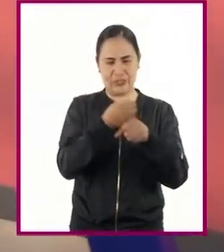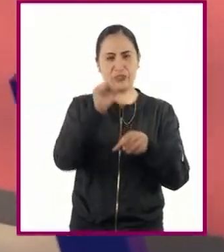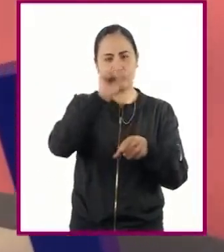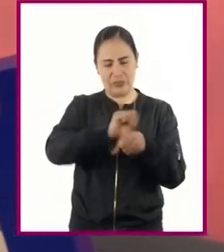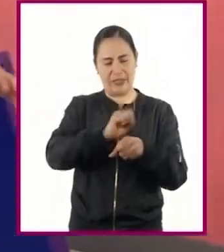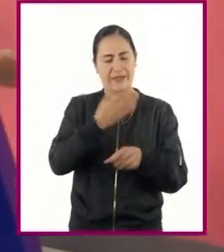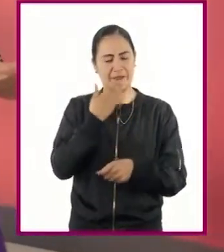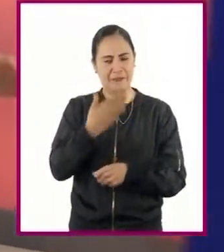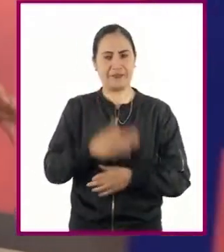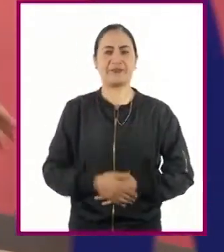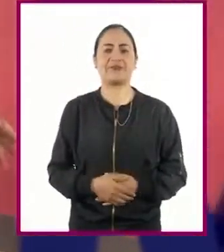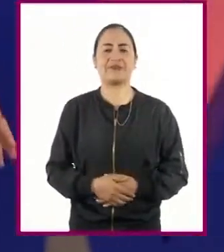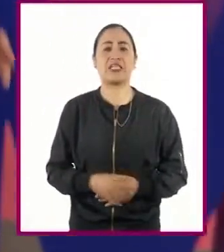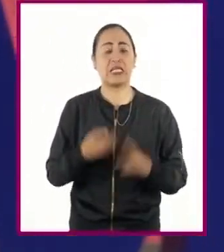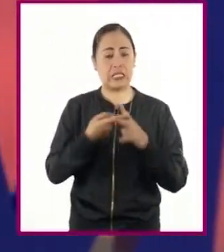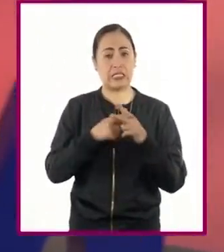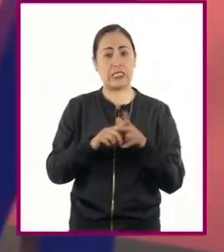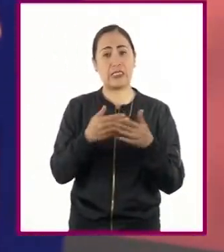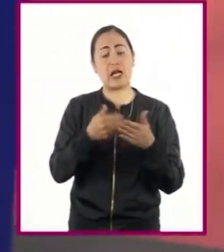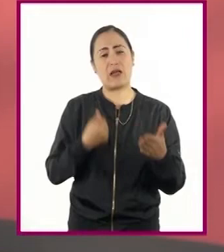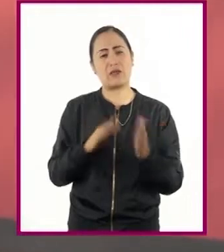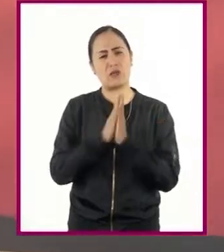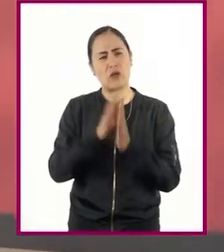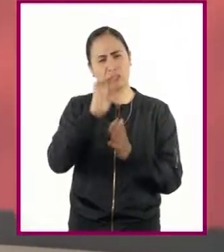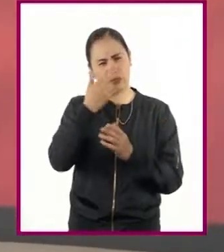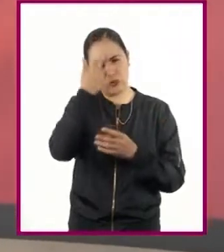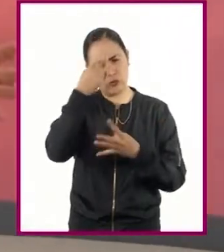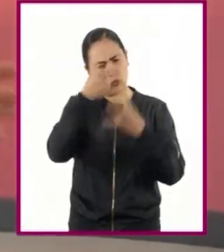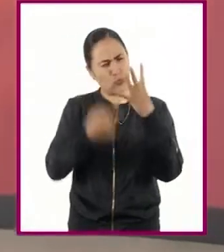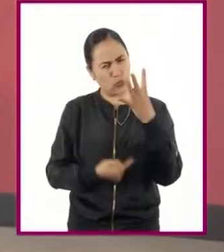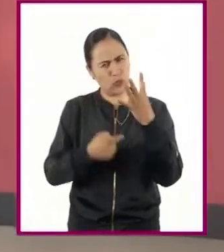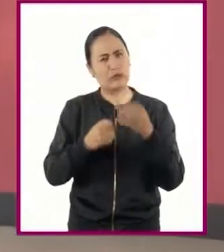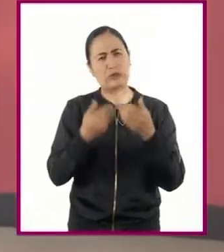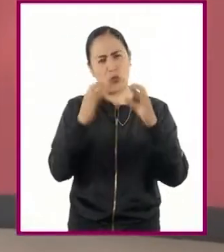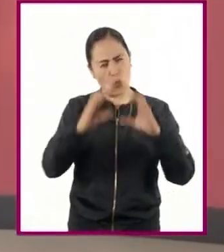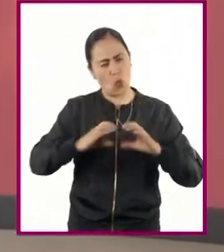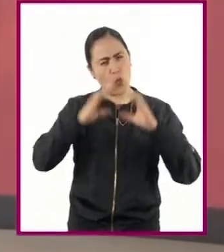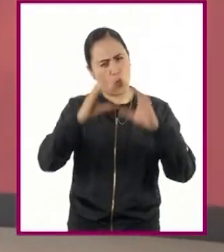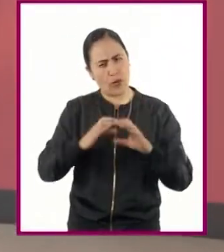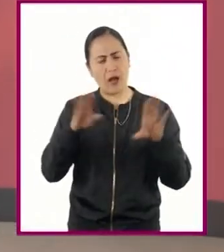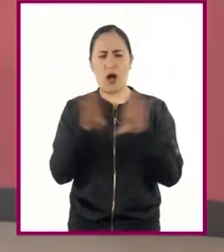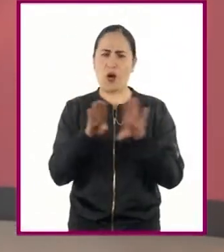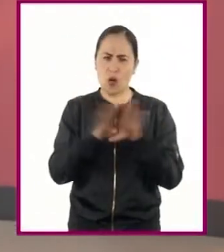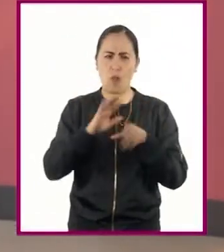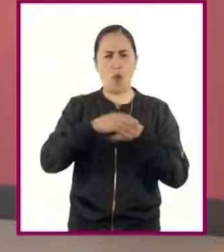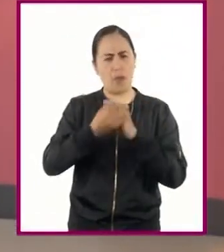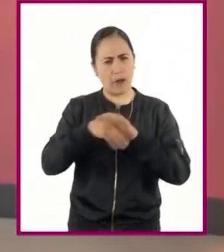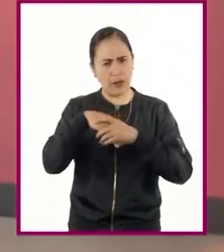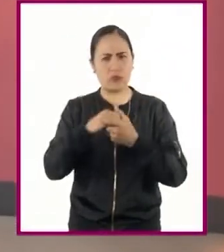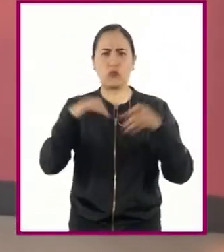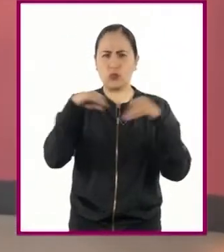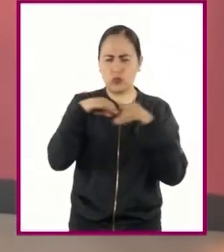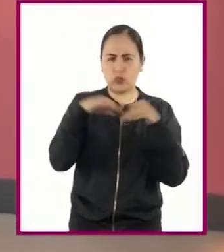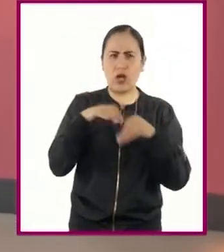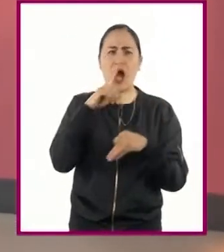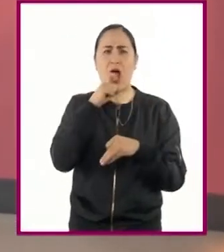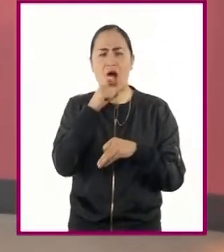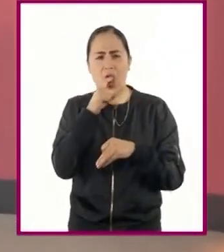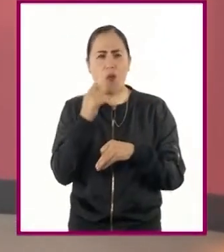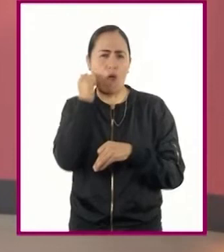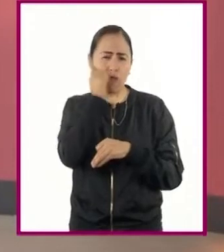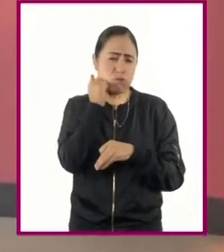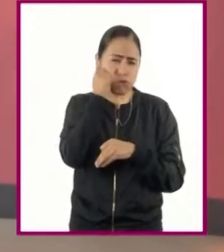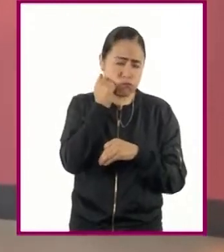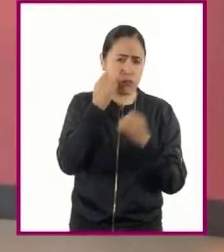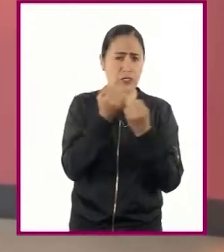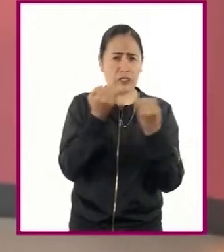secundaria. Antes de iniciar, les recuerdo que debemos seguir cuidándonos, lavando frecuentemente nuestras manos con agua y abundante jabón, usando